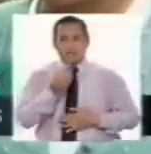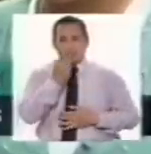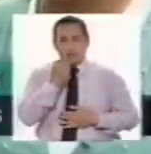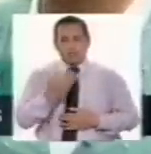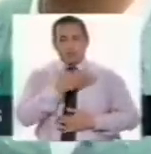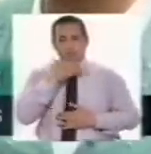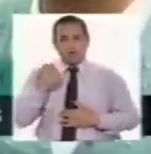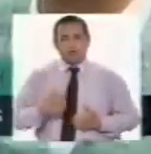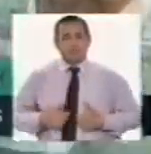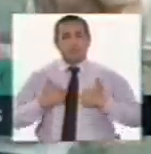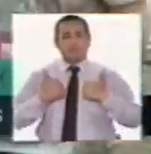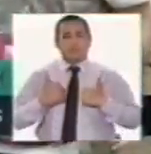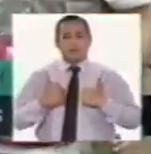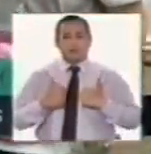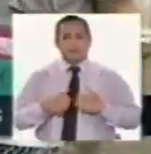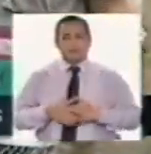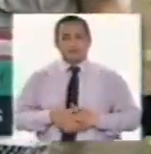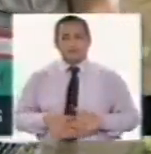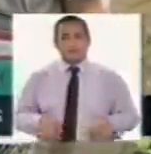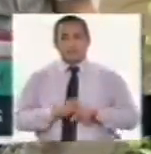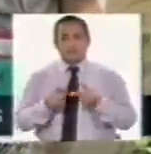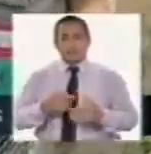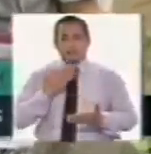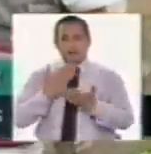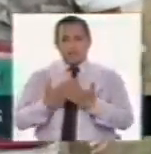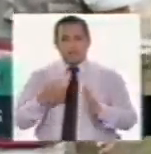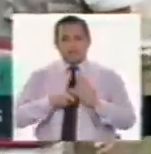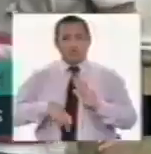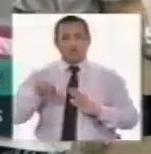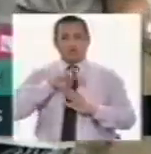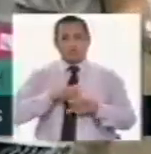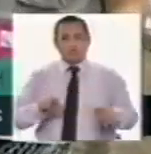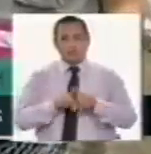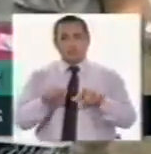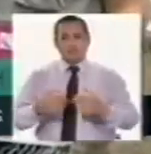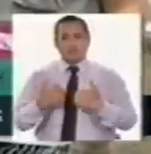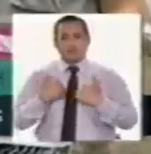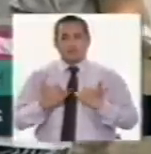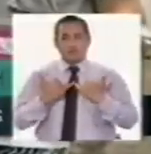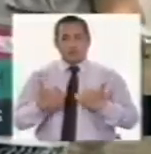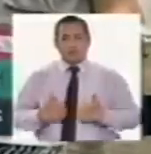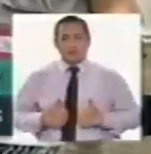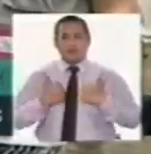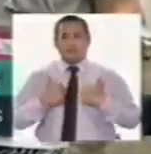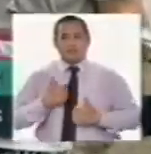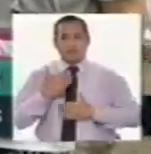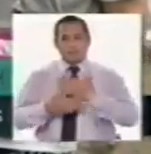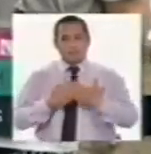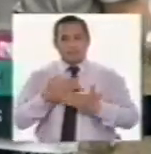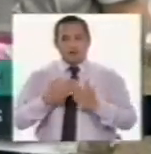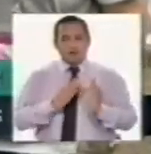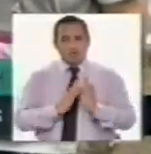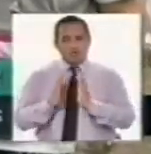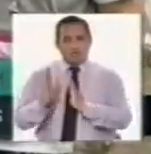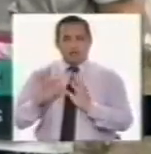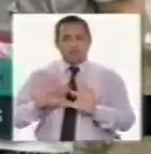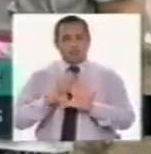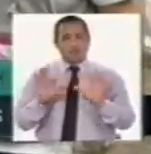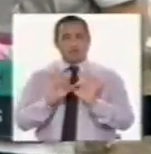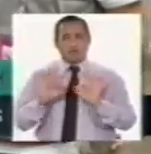mejorar su su alimentación gracias a es proyecto estamos comiendo Ya sabemos ordinar nuestos